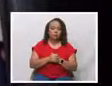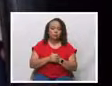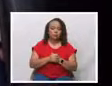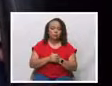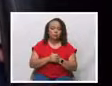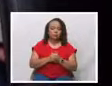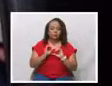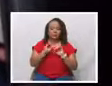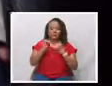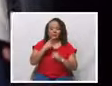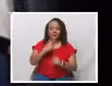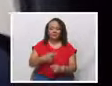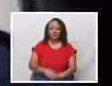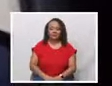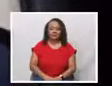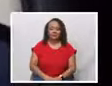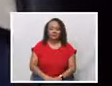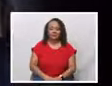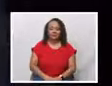Nada más que decir.